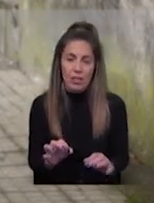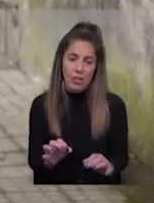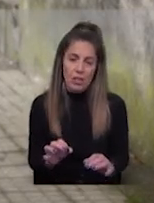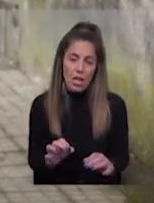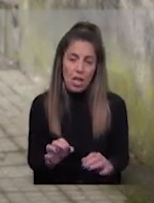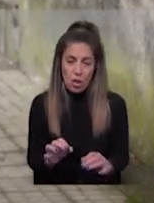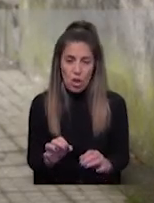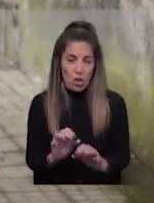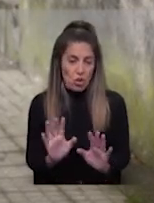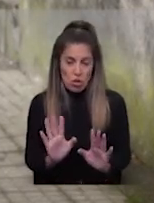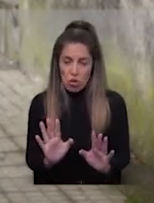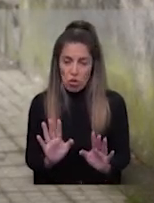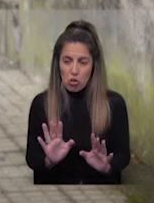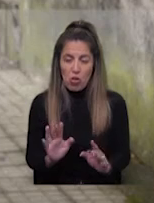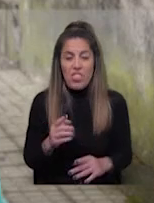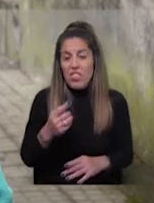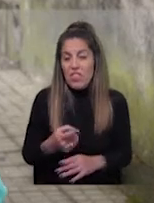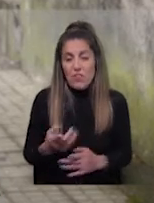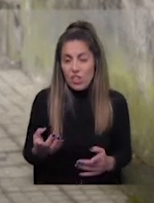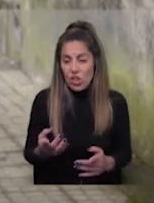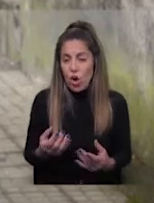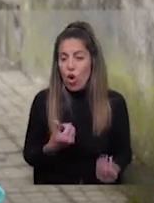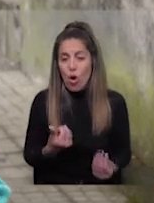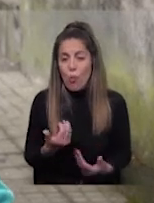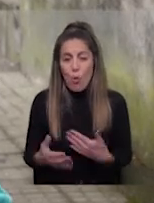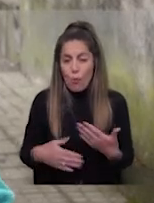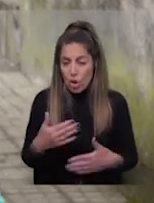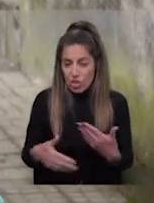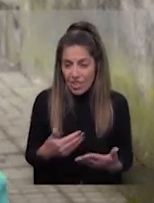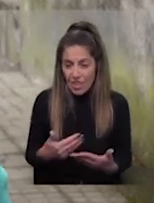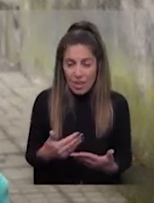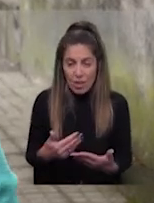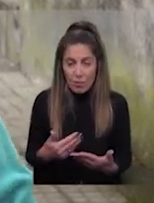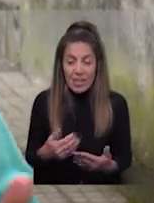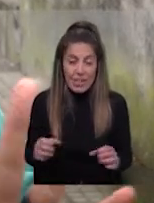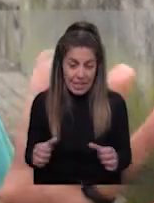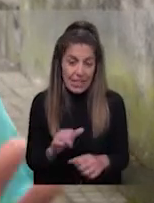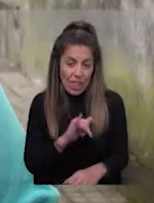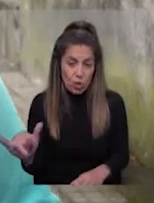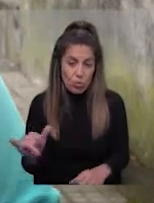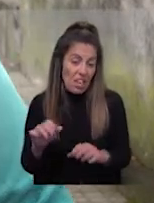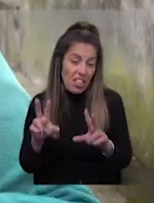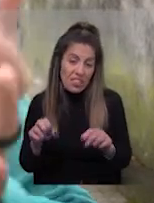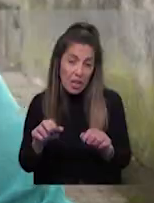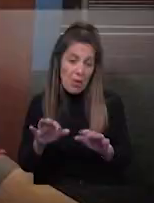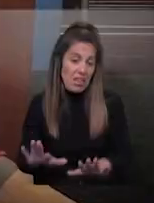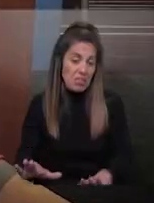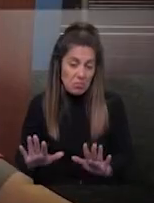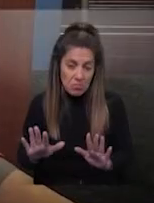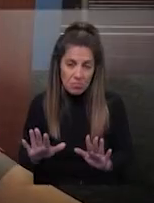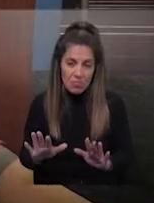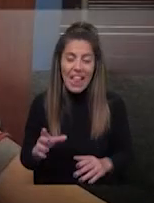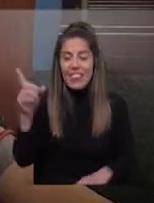ni siquiera para definir cómo proceder mientras se sustanciaba la denuncia. El tema quedó stand-by.